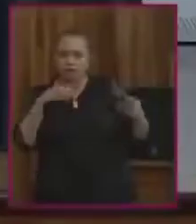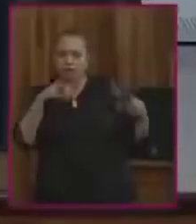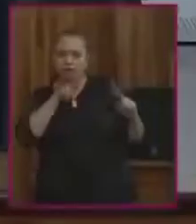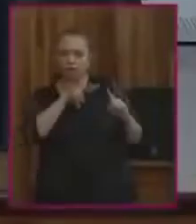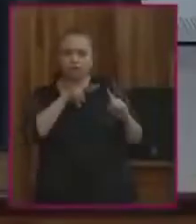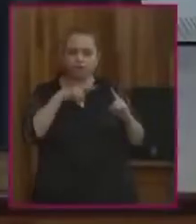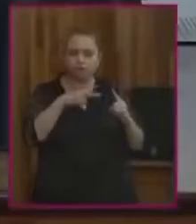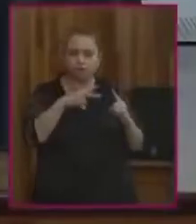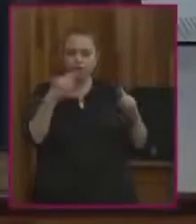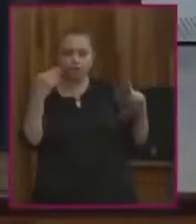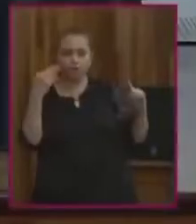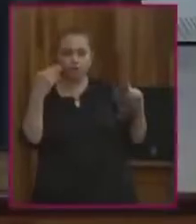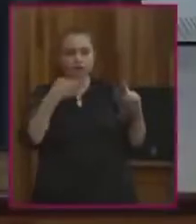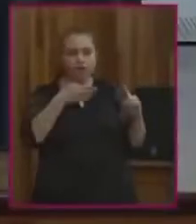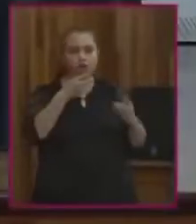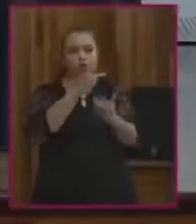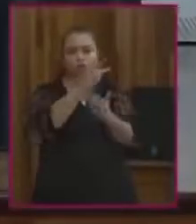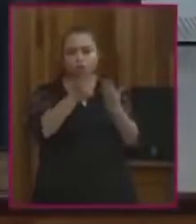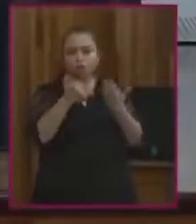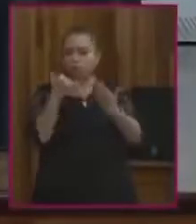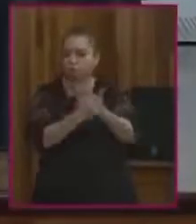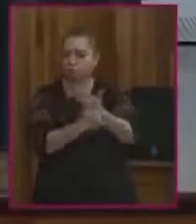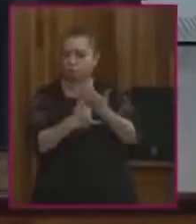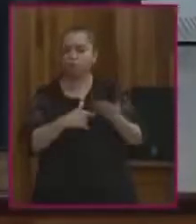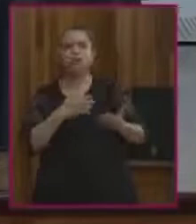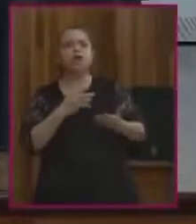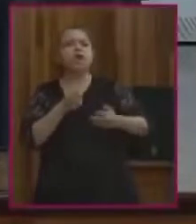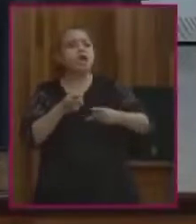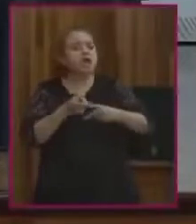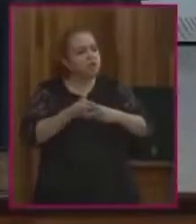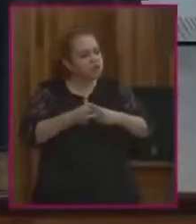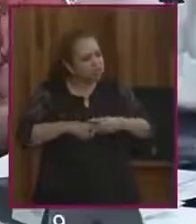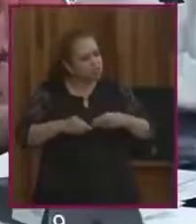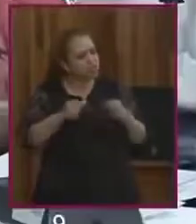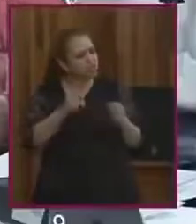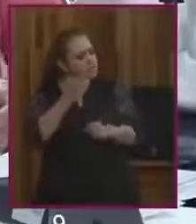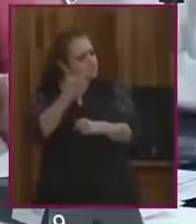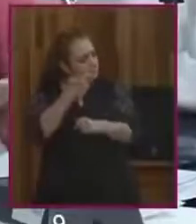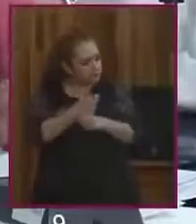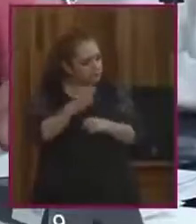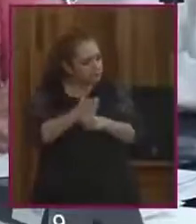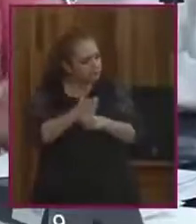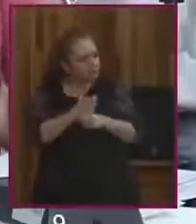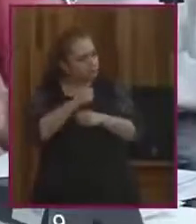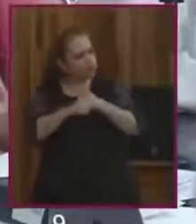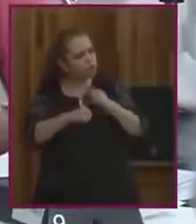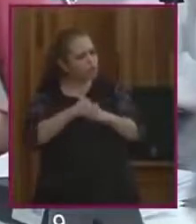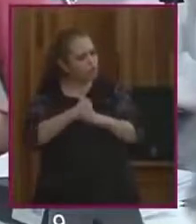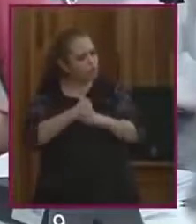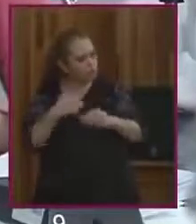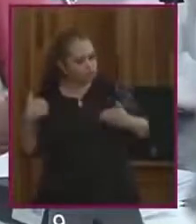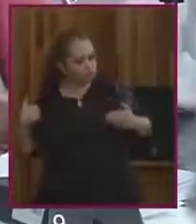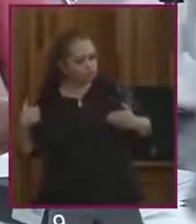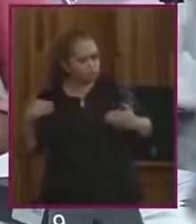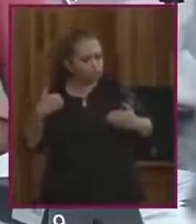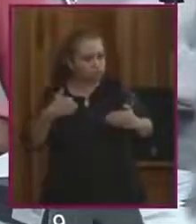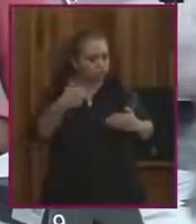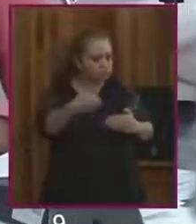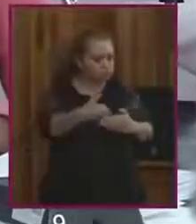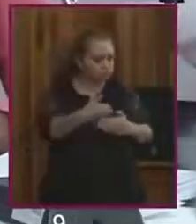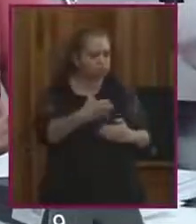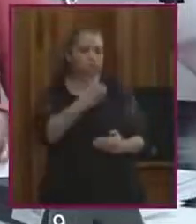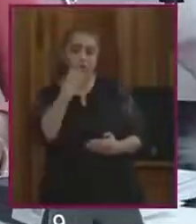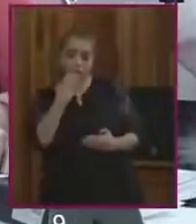formen investigadores desde los primeros años. Entonces, qué rico escucharlo, maestro, qué